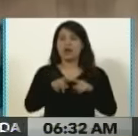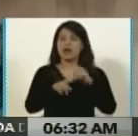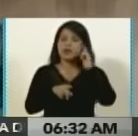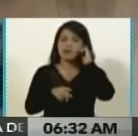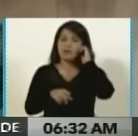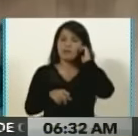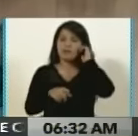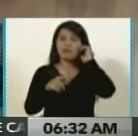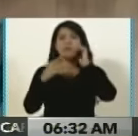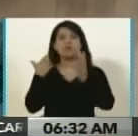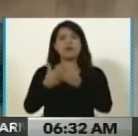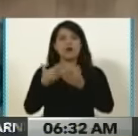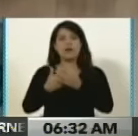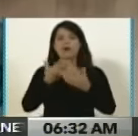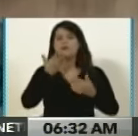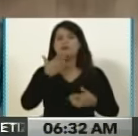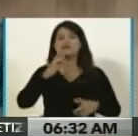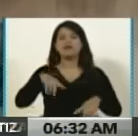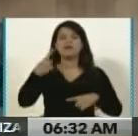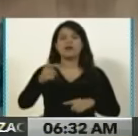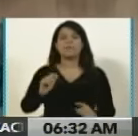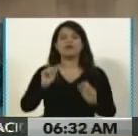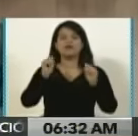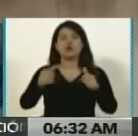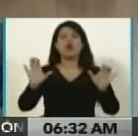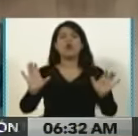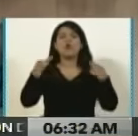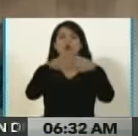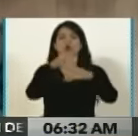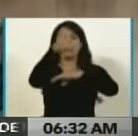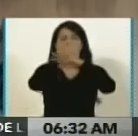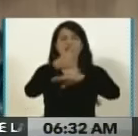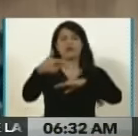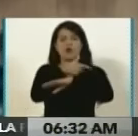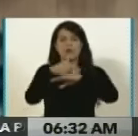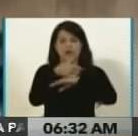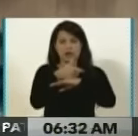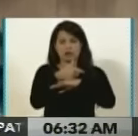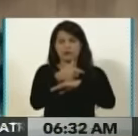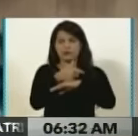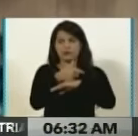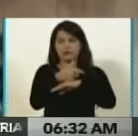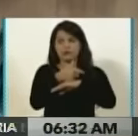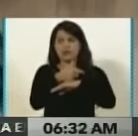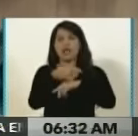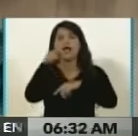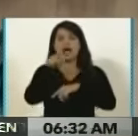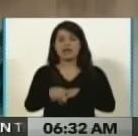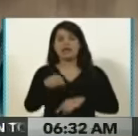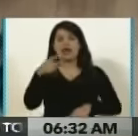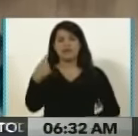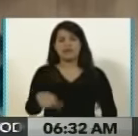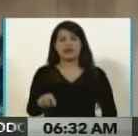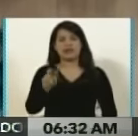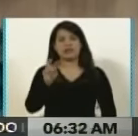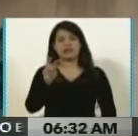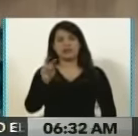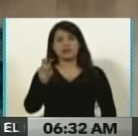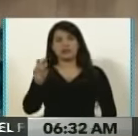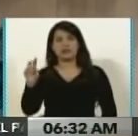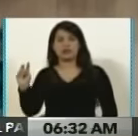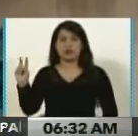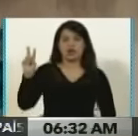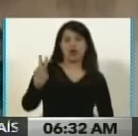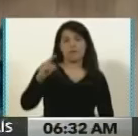fue cuando se constituye la Junta de Gobierno, ¿no? En la cual quedan dos militares allegados a